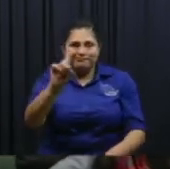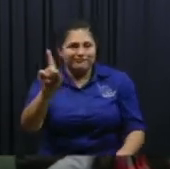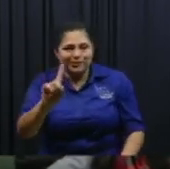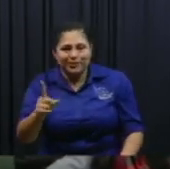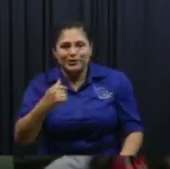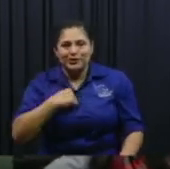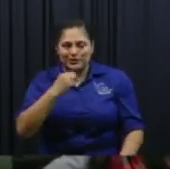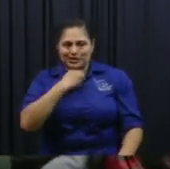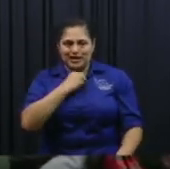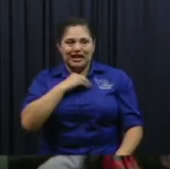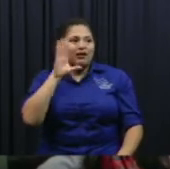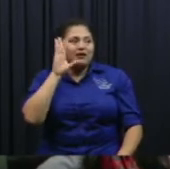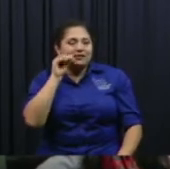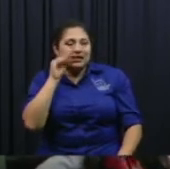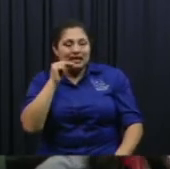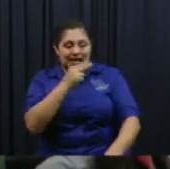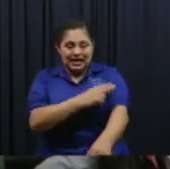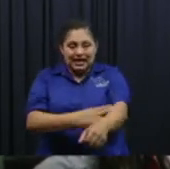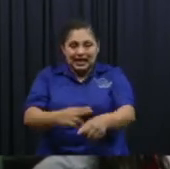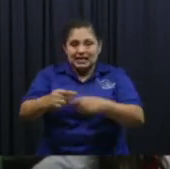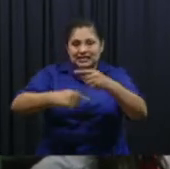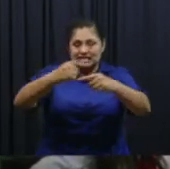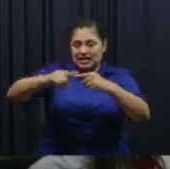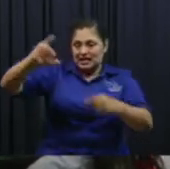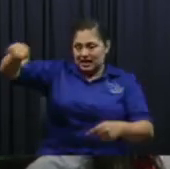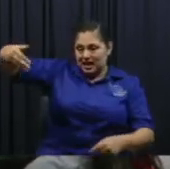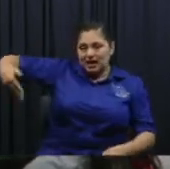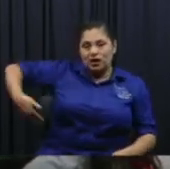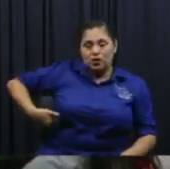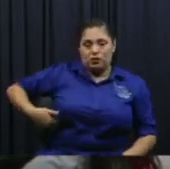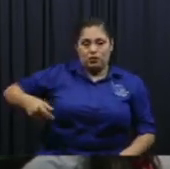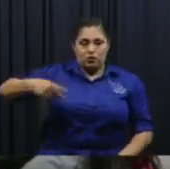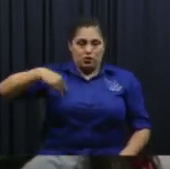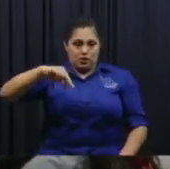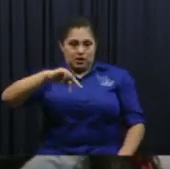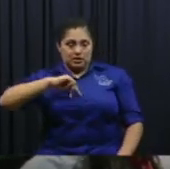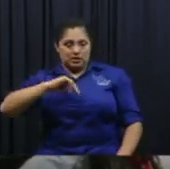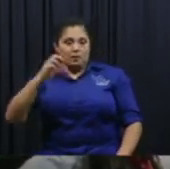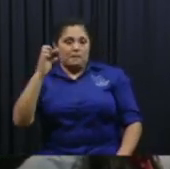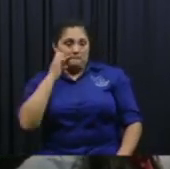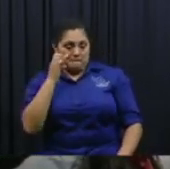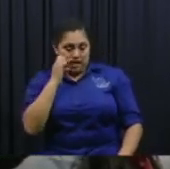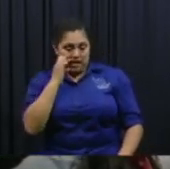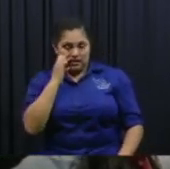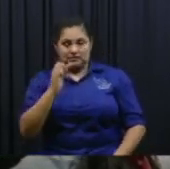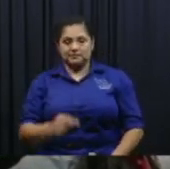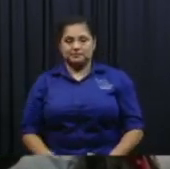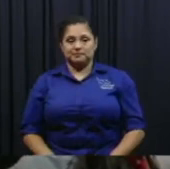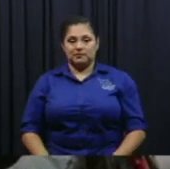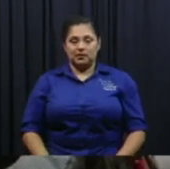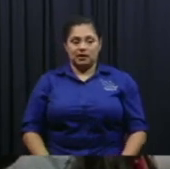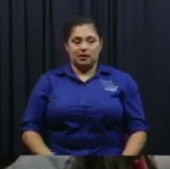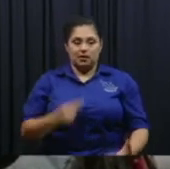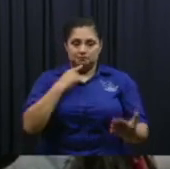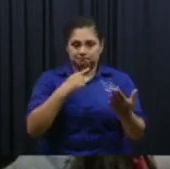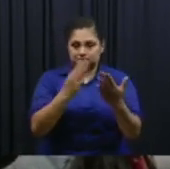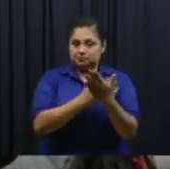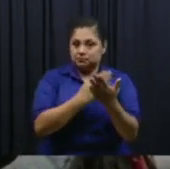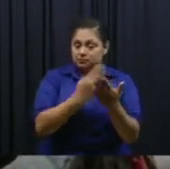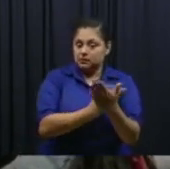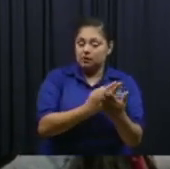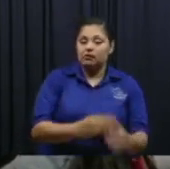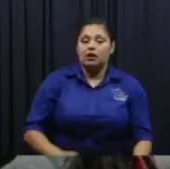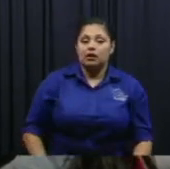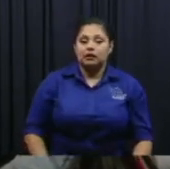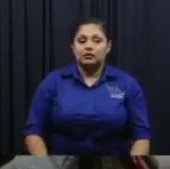hoy que la herencia de Jacob nuestro padre como dice Isaías 58:14 trasciende